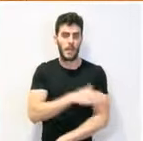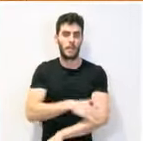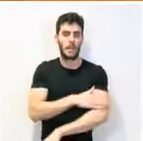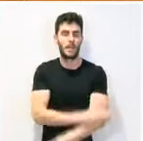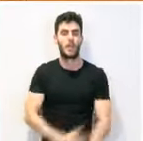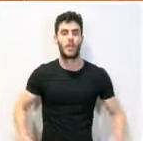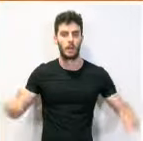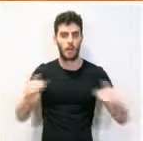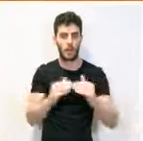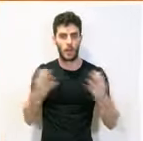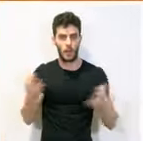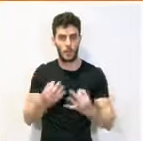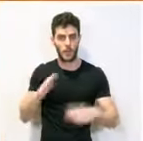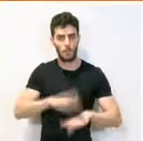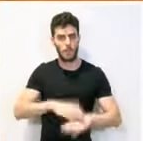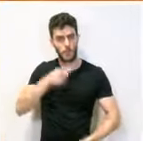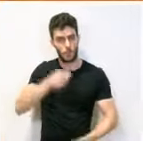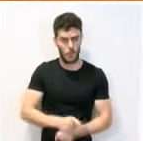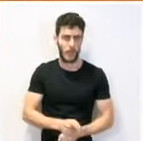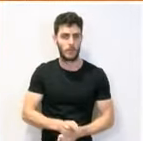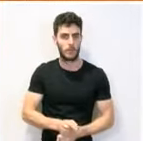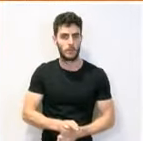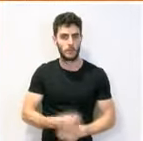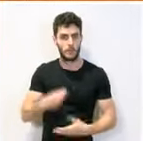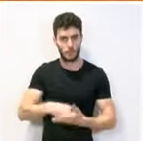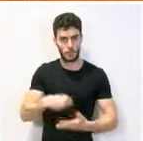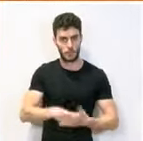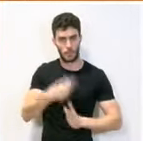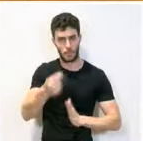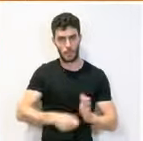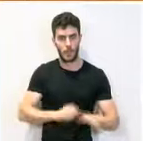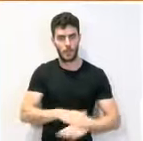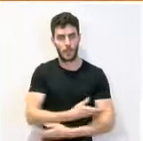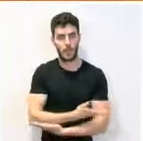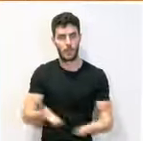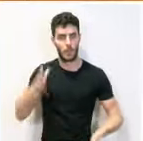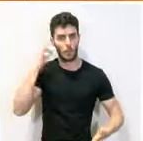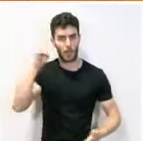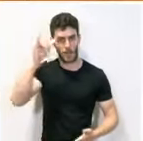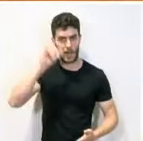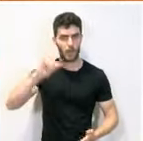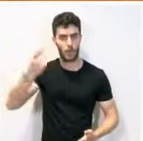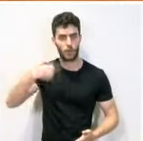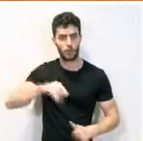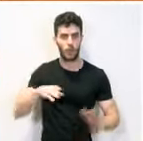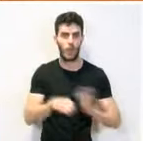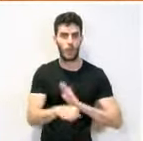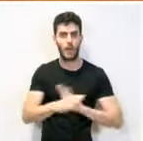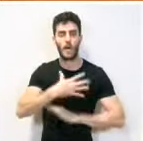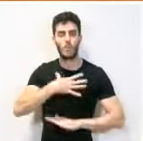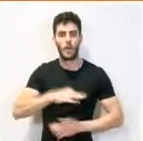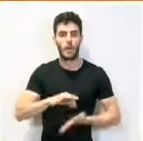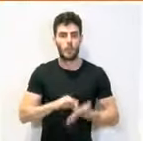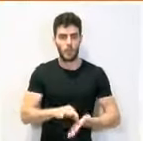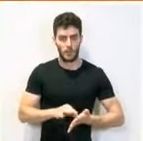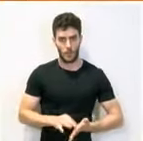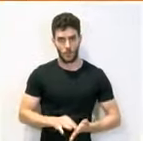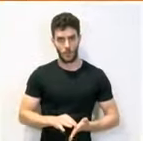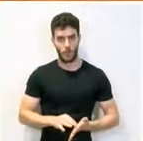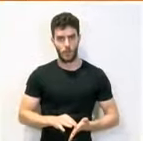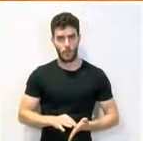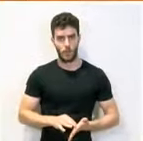Igualdad a obligar a implantar medidas que garanticen que las mujeres en La Rioja podemos acceder al servicio